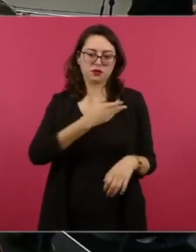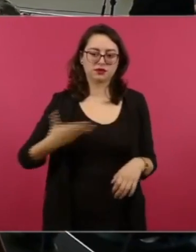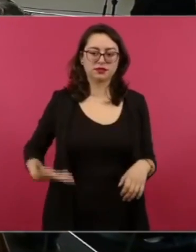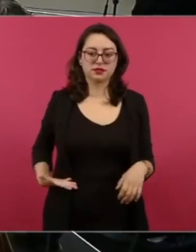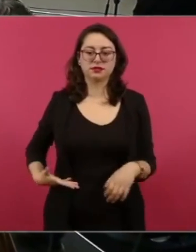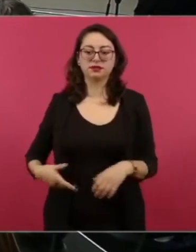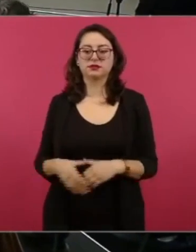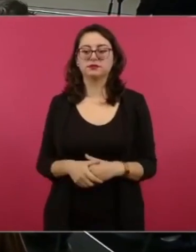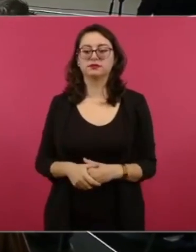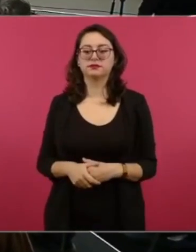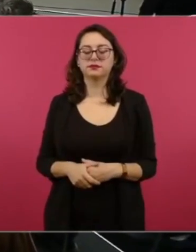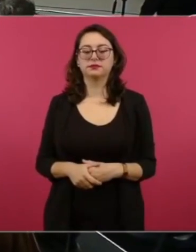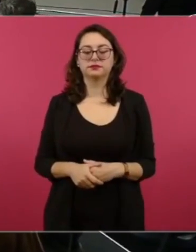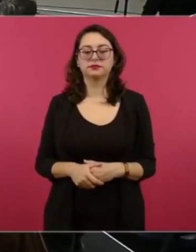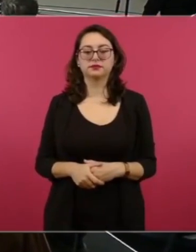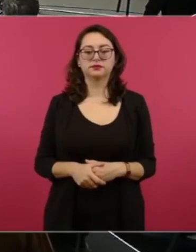pero